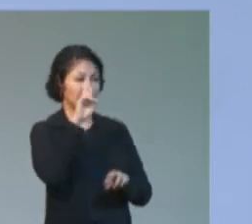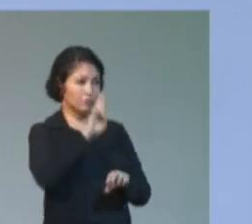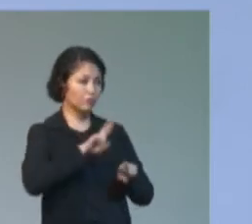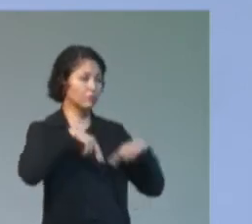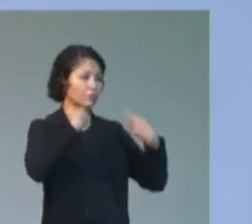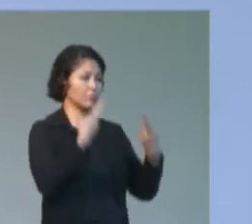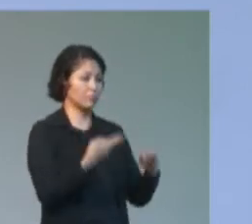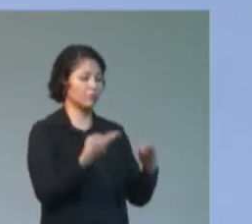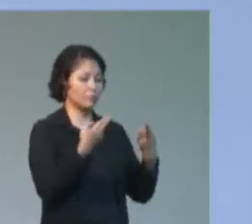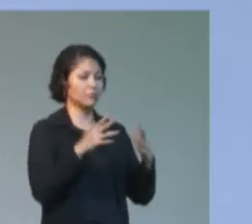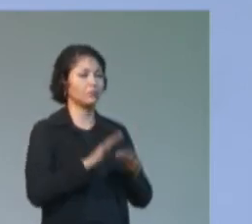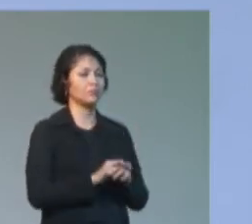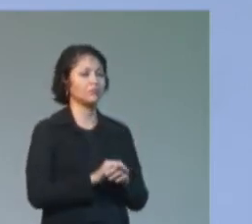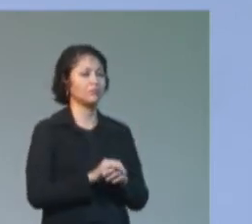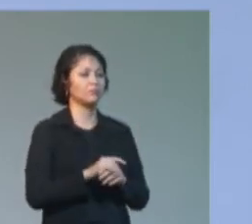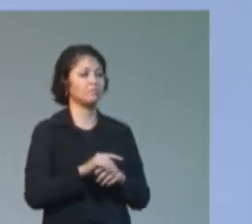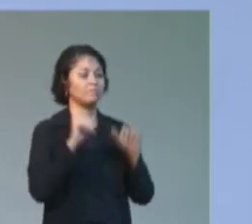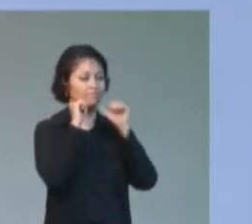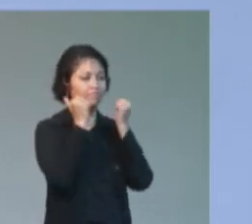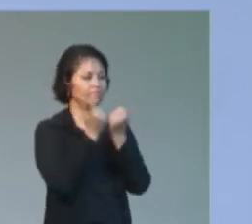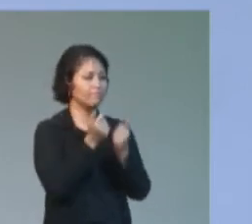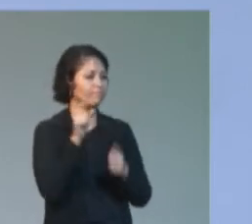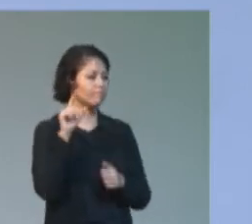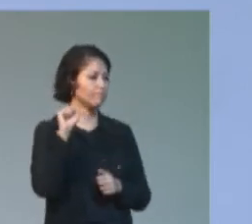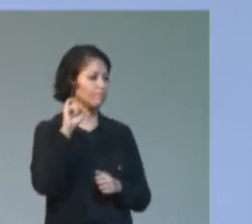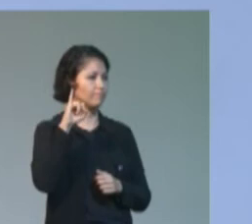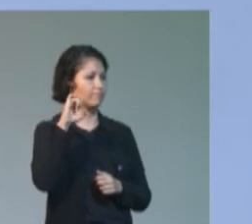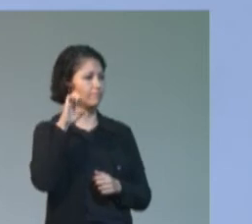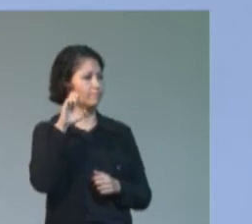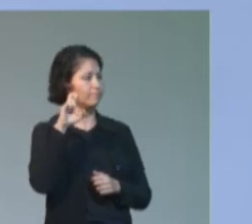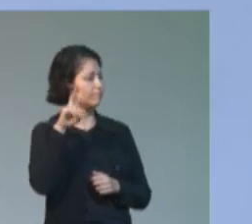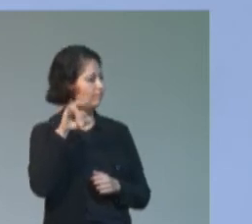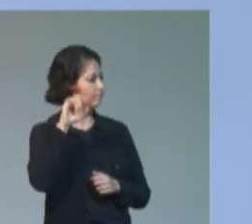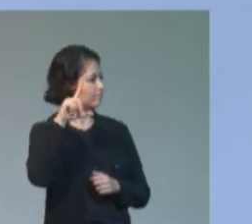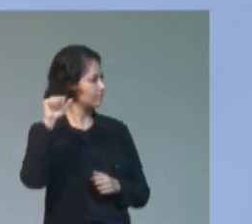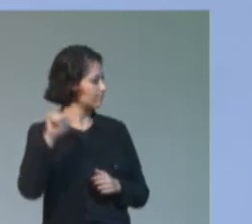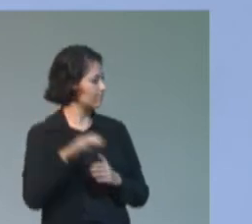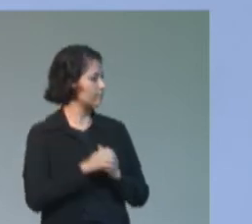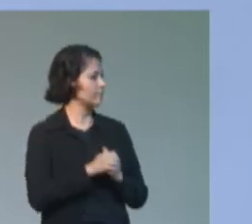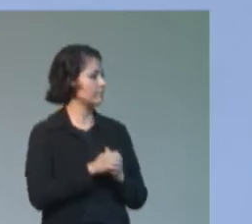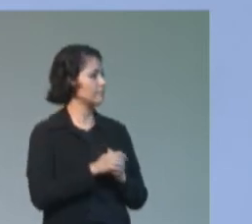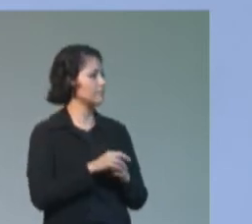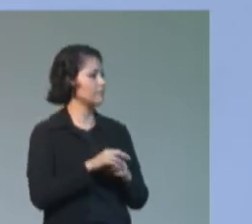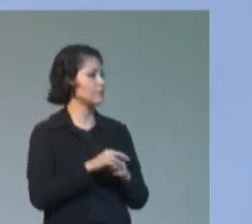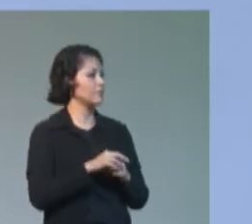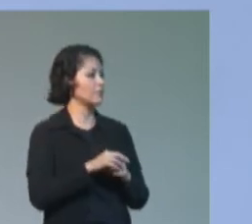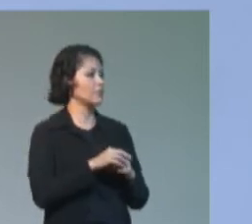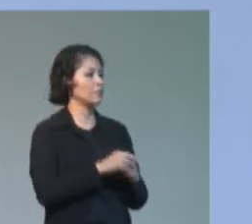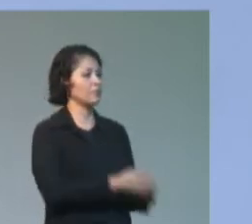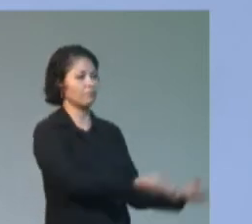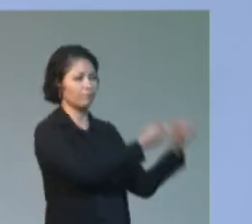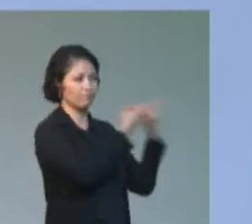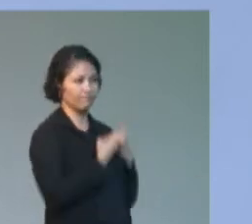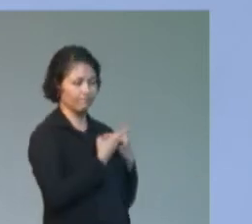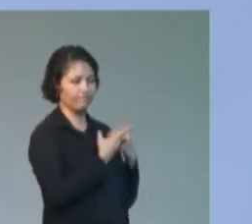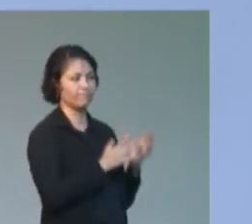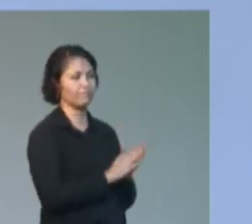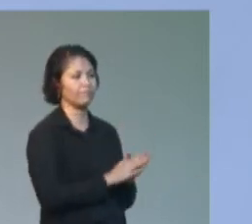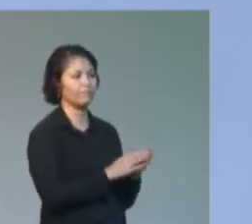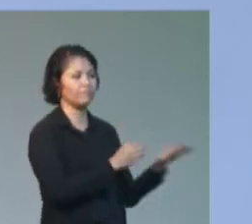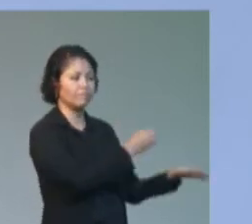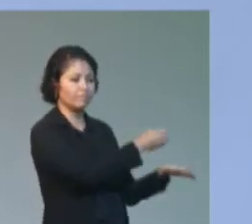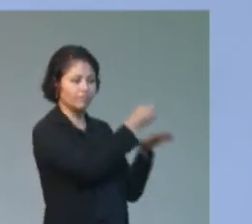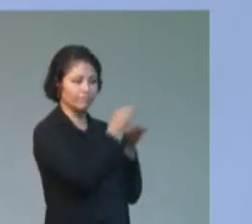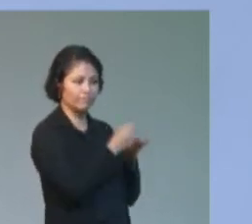universidad de sevilla desde su fundación en el año 1992 ha recibido diferentes distinciones como el premio extraordinario